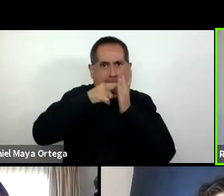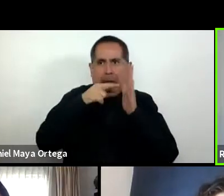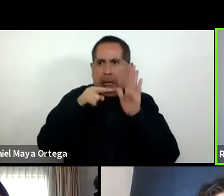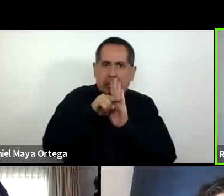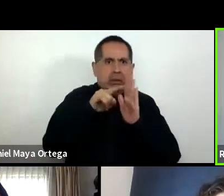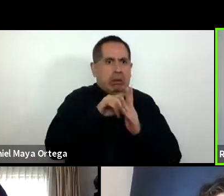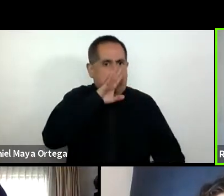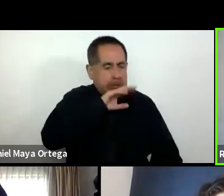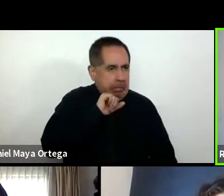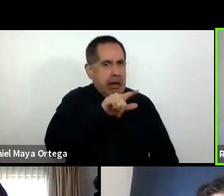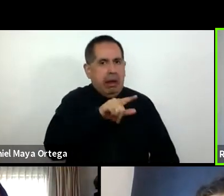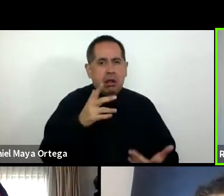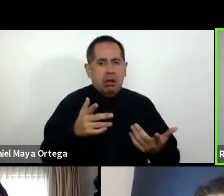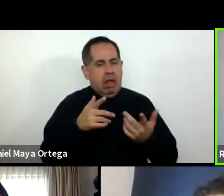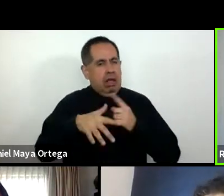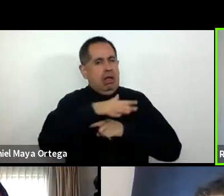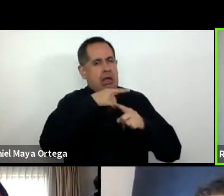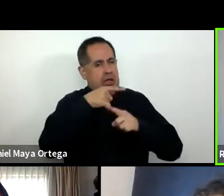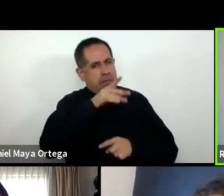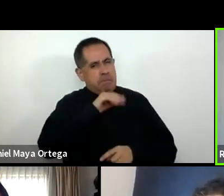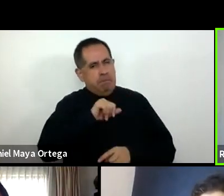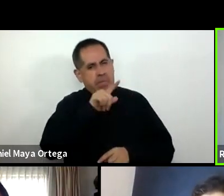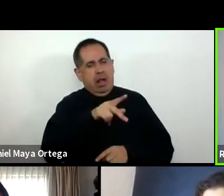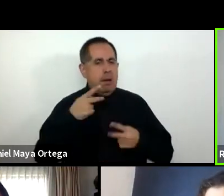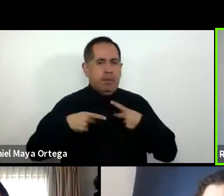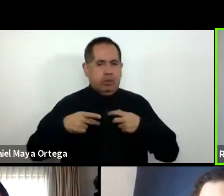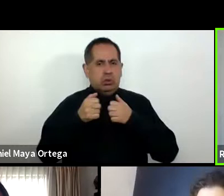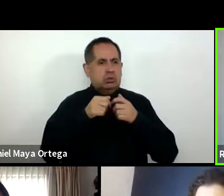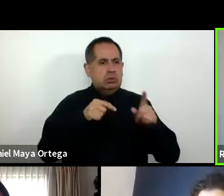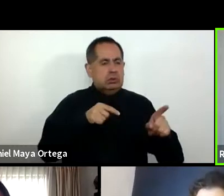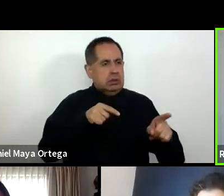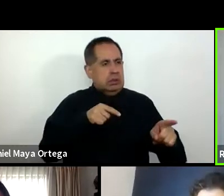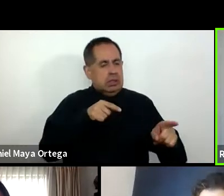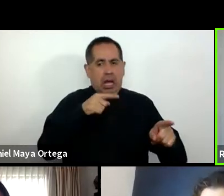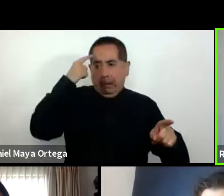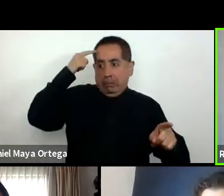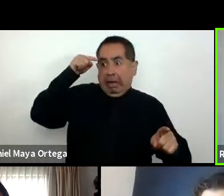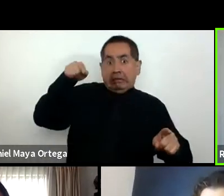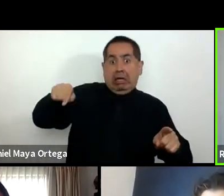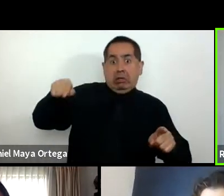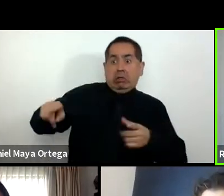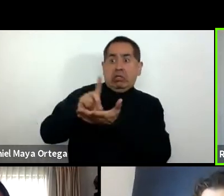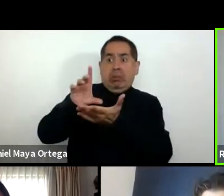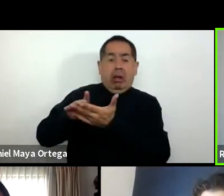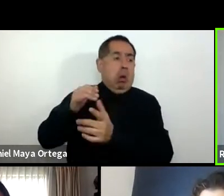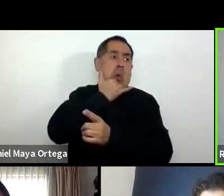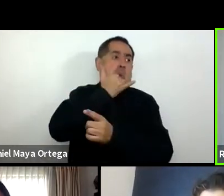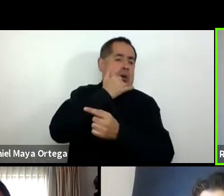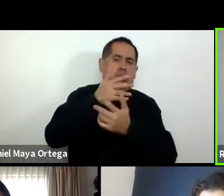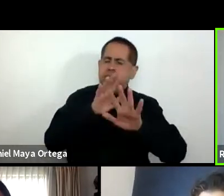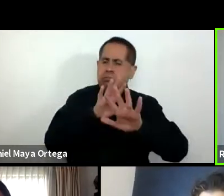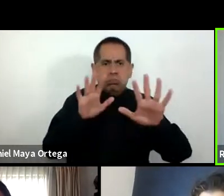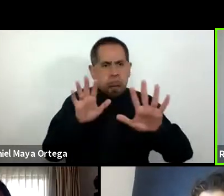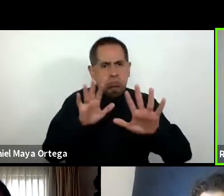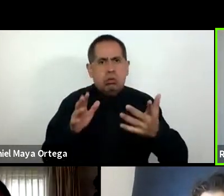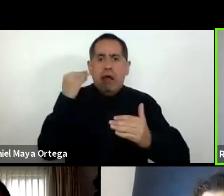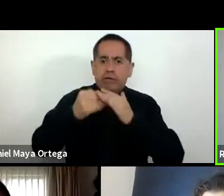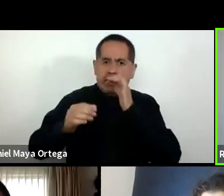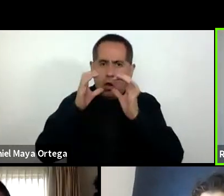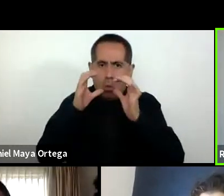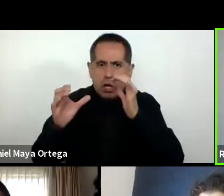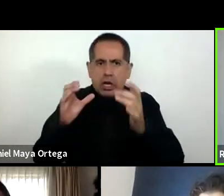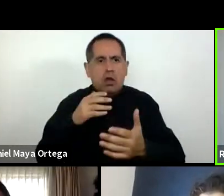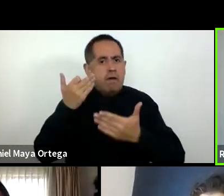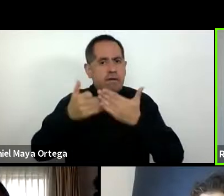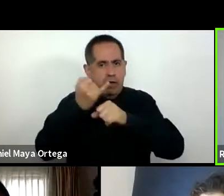se han creado alrededor malamente de las personas con discapacidad, la falta de información, la comunicación,